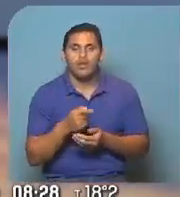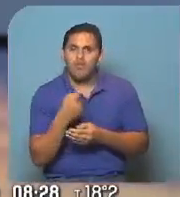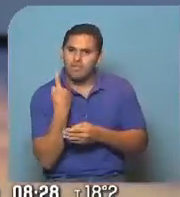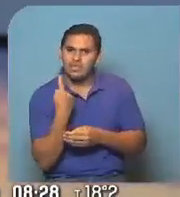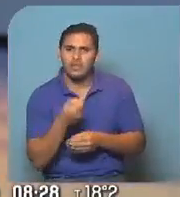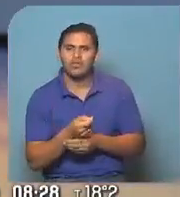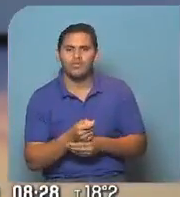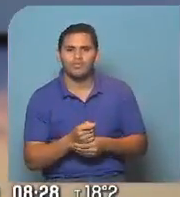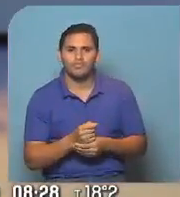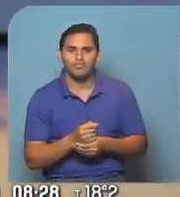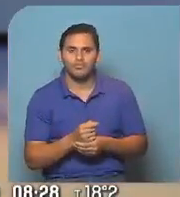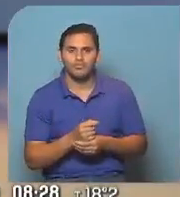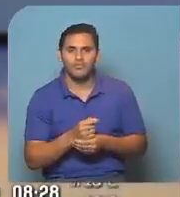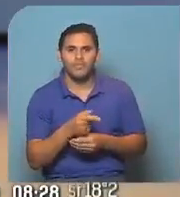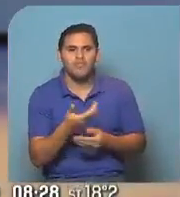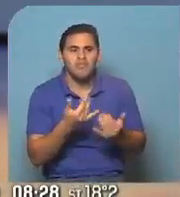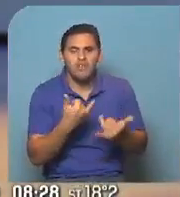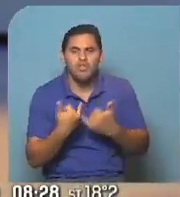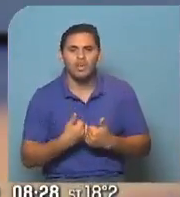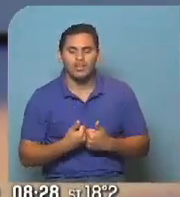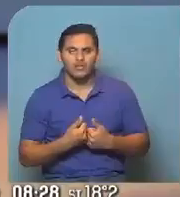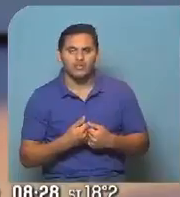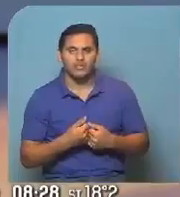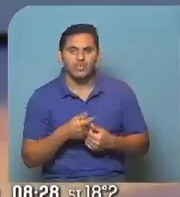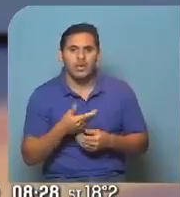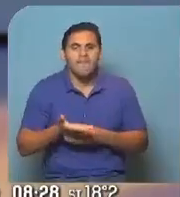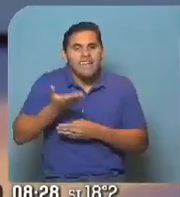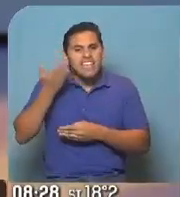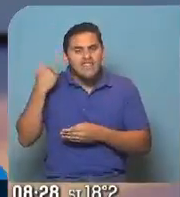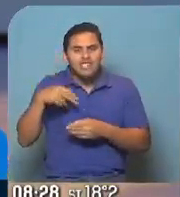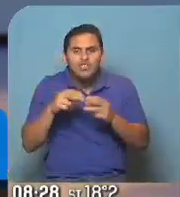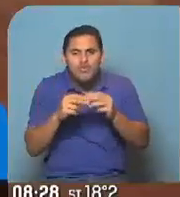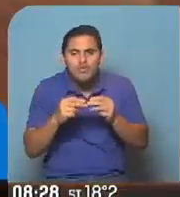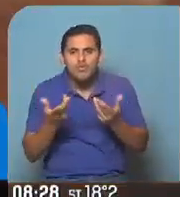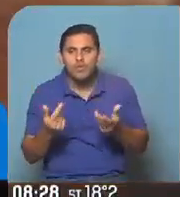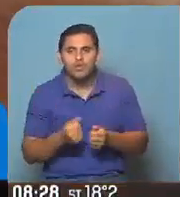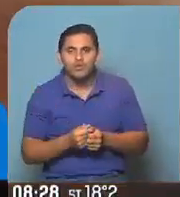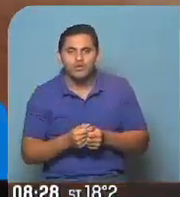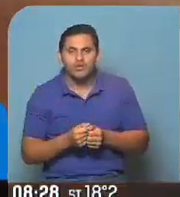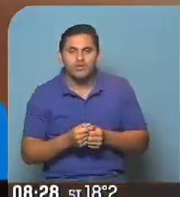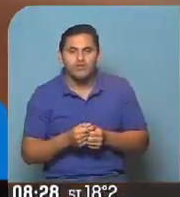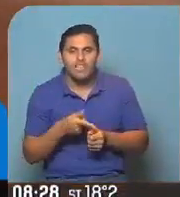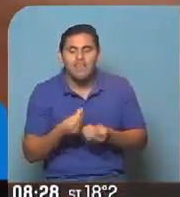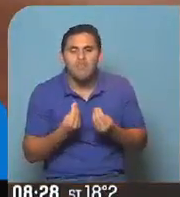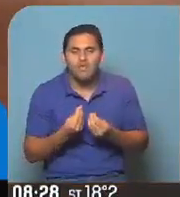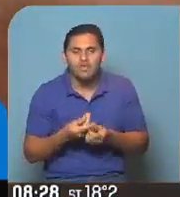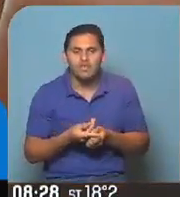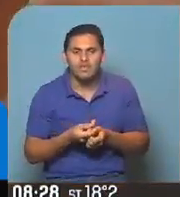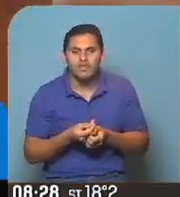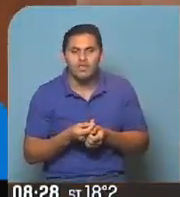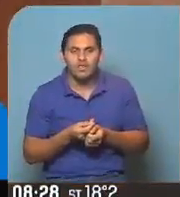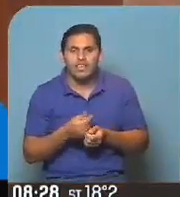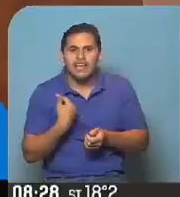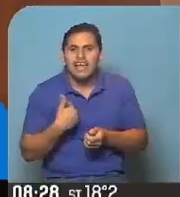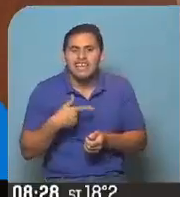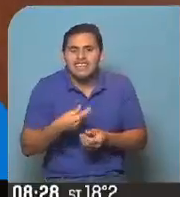se y a ver está esta inflación estos números el karma de la inflación en la república argentina